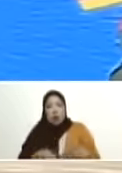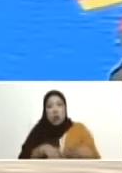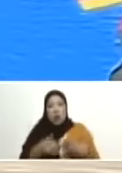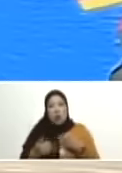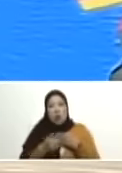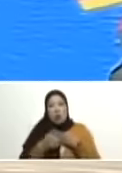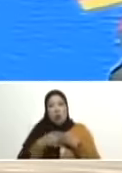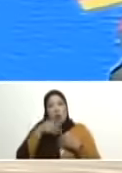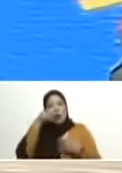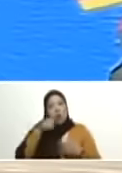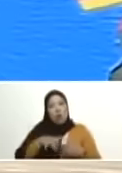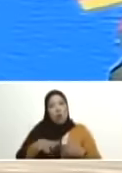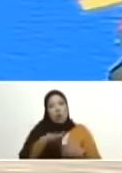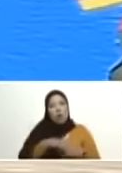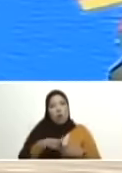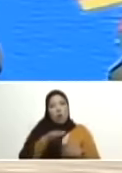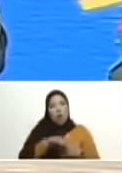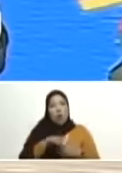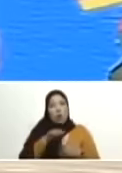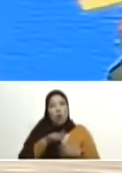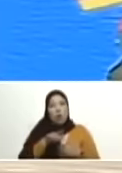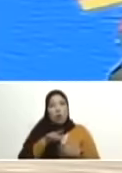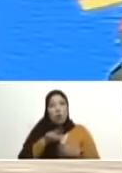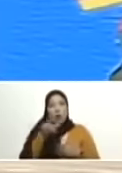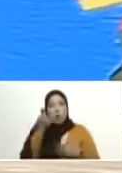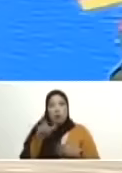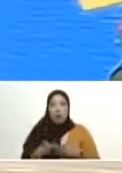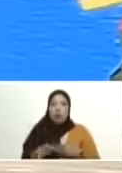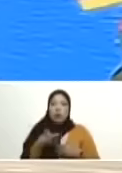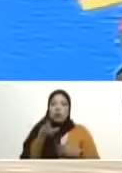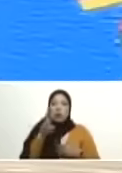contra nuestro pueblo, como es el brigadier Granger.